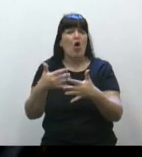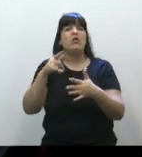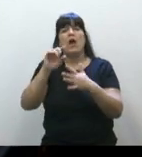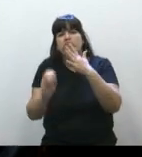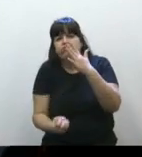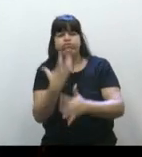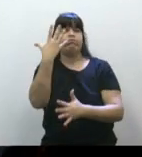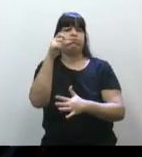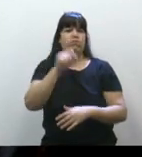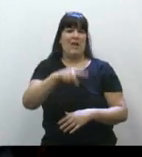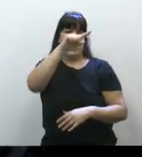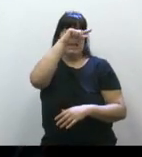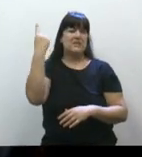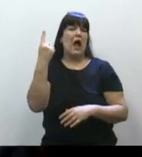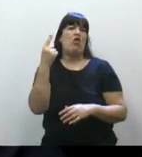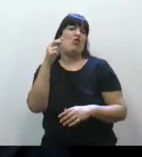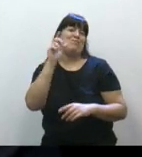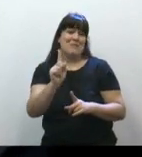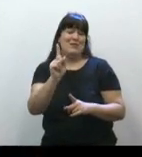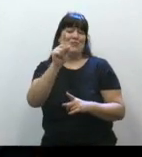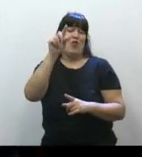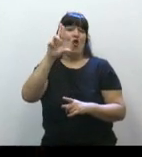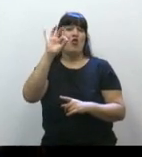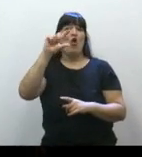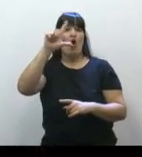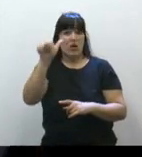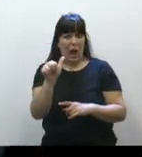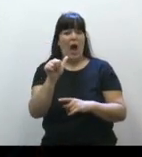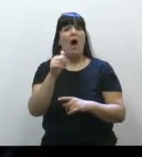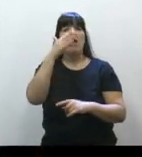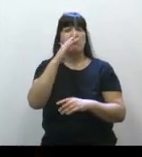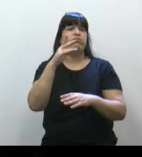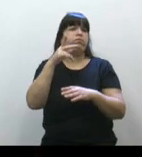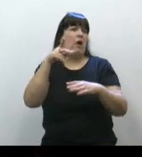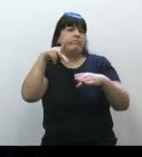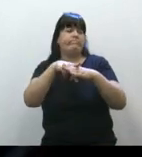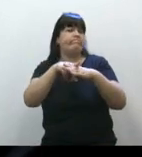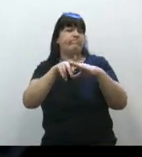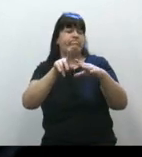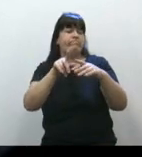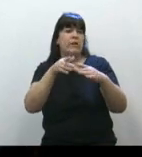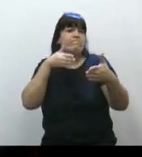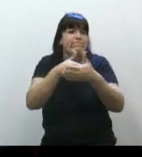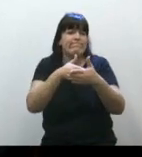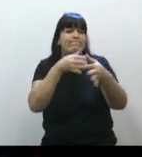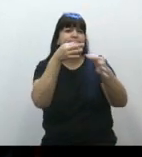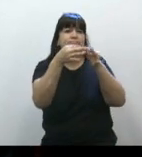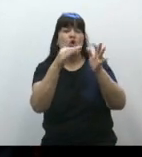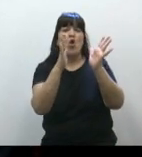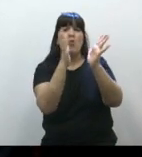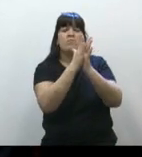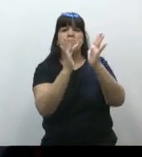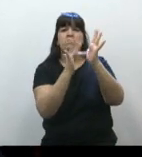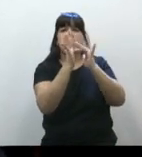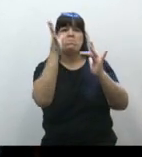estructural del estado argentino con roca que estuvo interrumpida en las relaciones con el vaticano 13 años porque puso en marcha